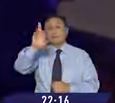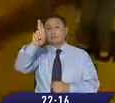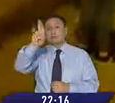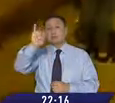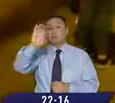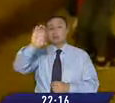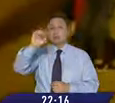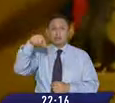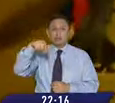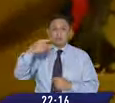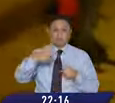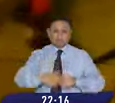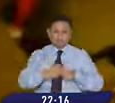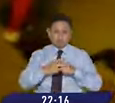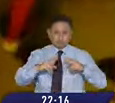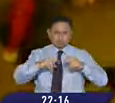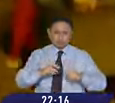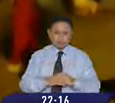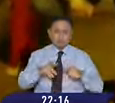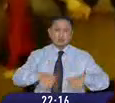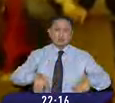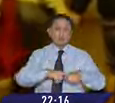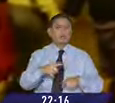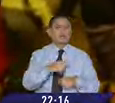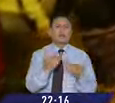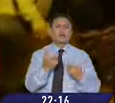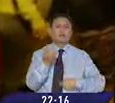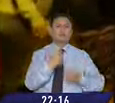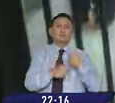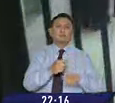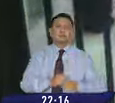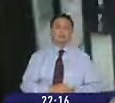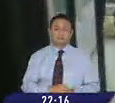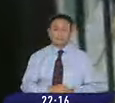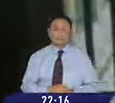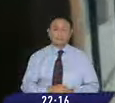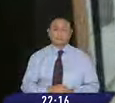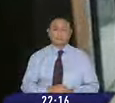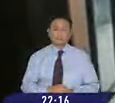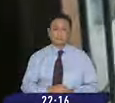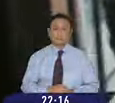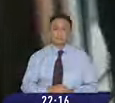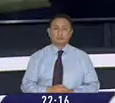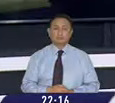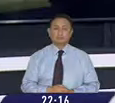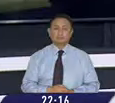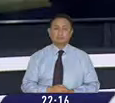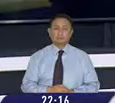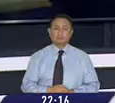operativos para la identificación de lugares donde se expende licor, informó Iván Casamen.